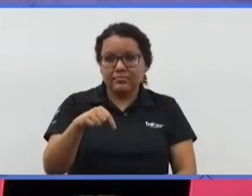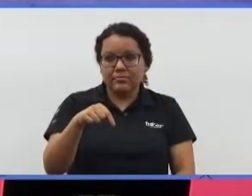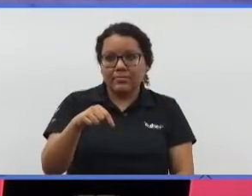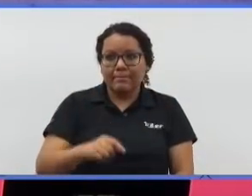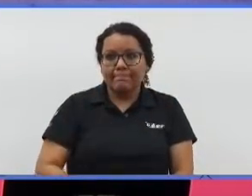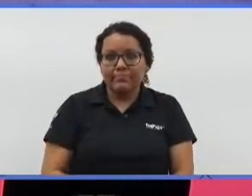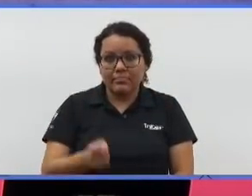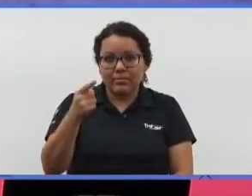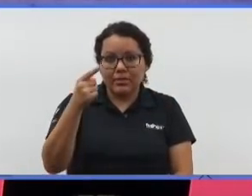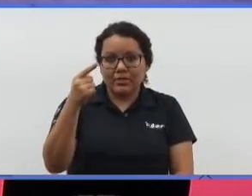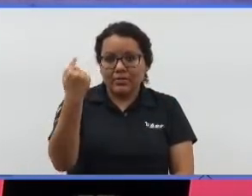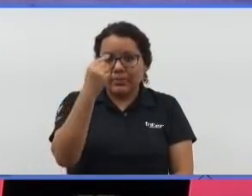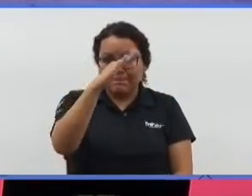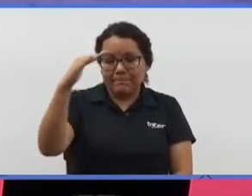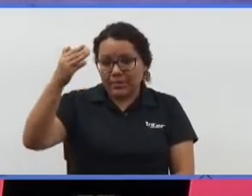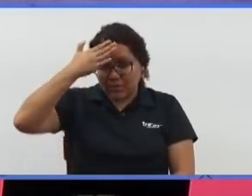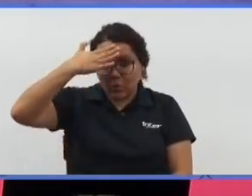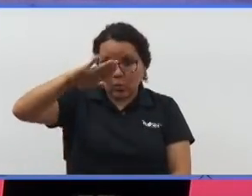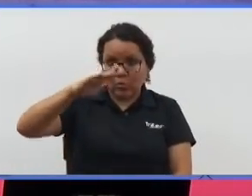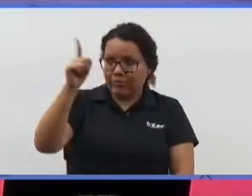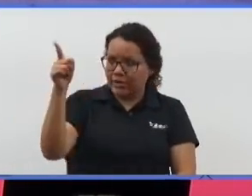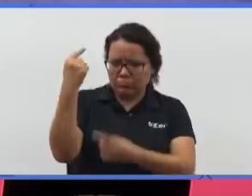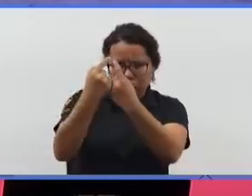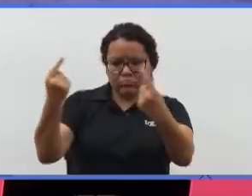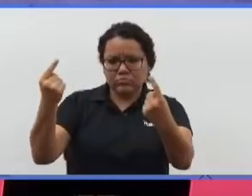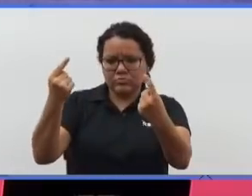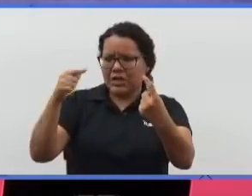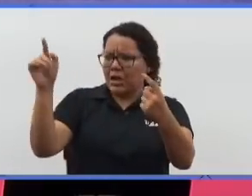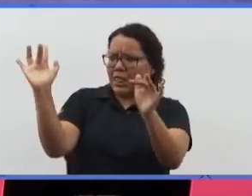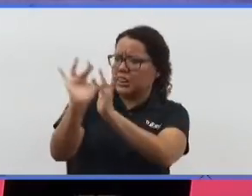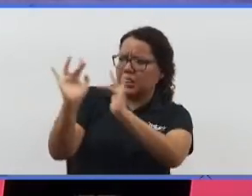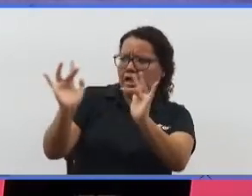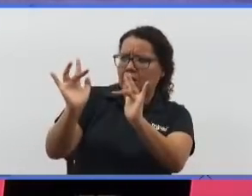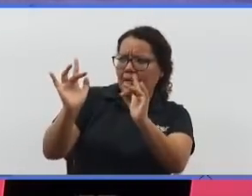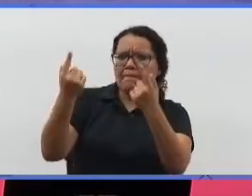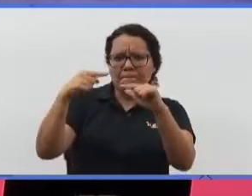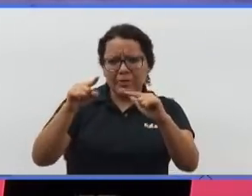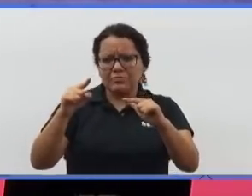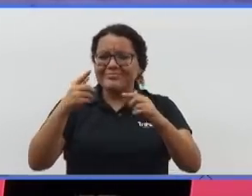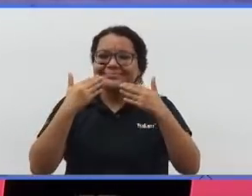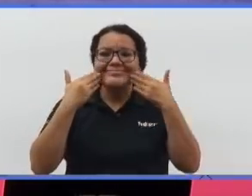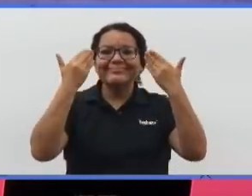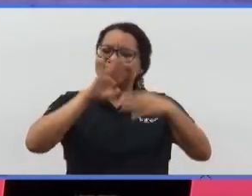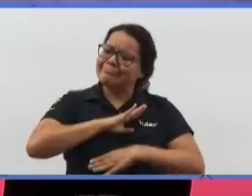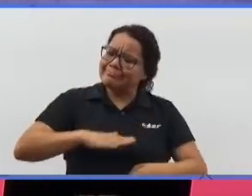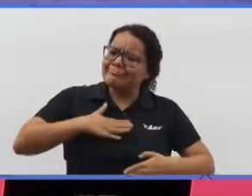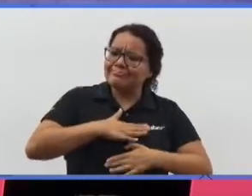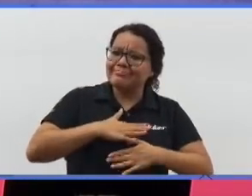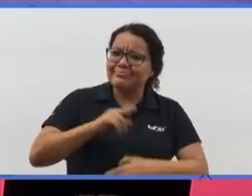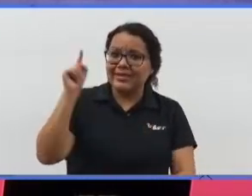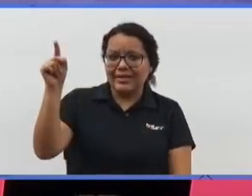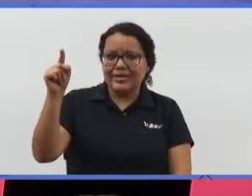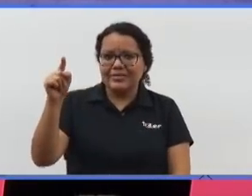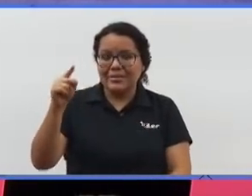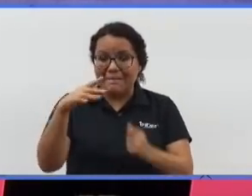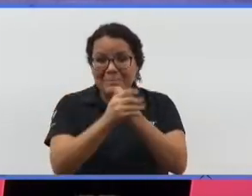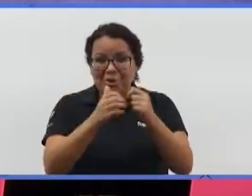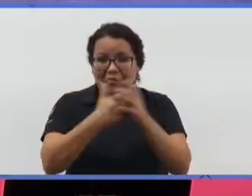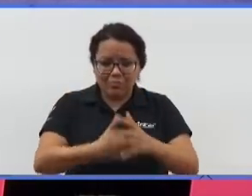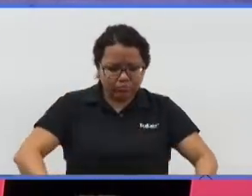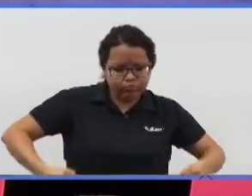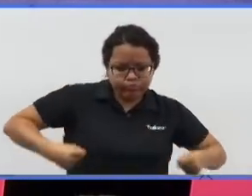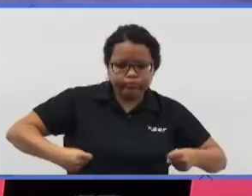hermanos en cuba' no tienen nada pero tienen todo y no hay problemas de sobrepeso si no hay